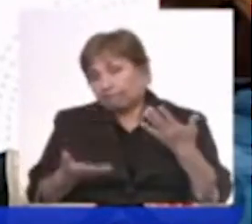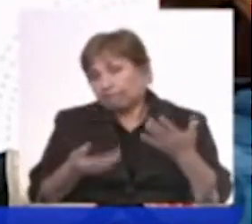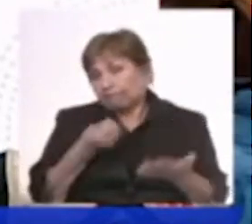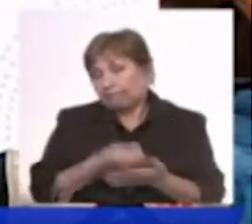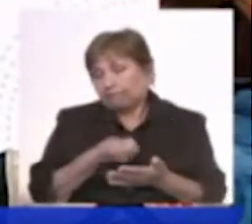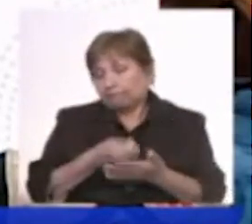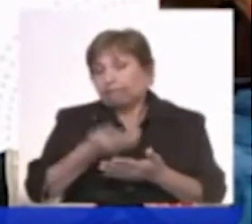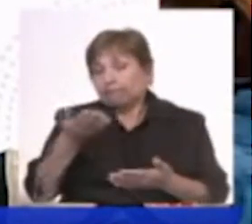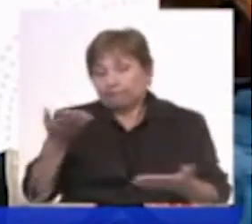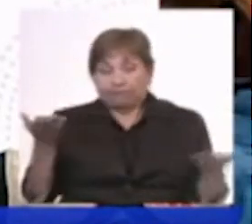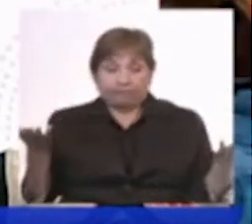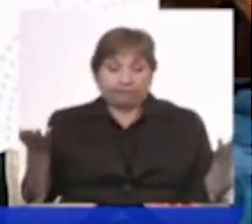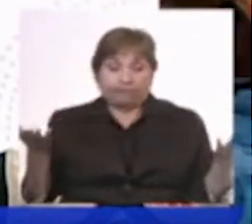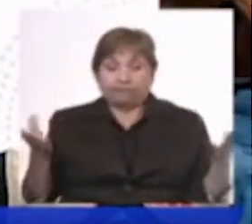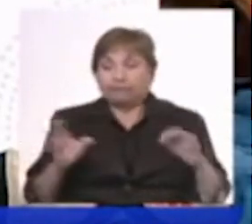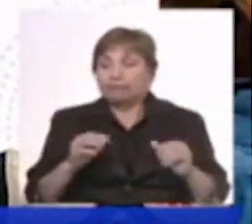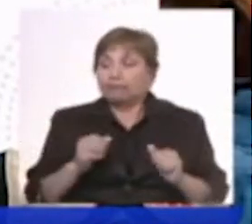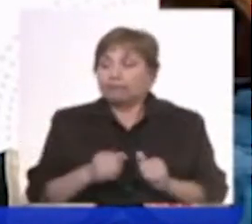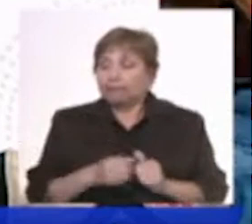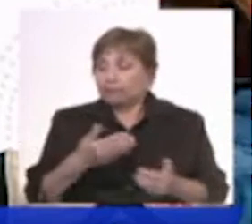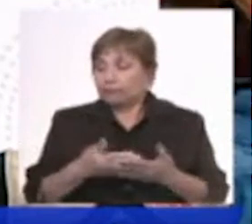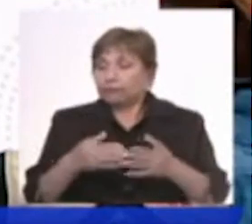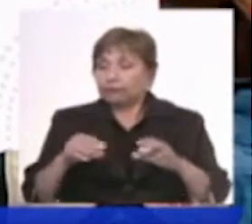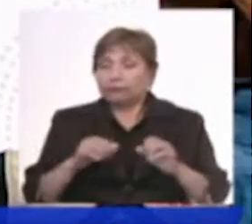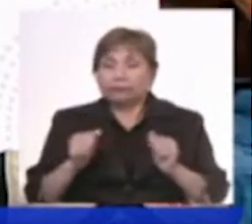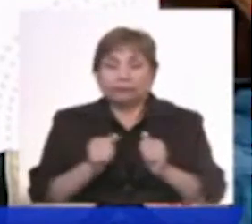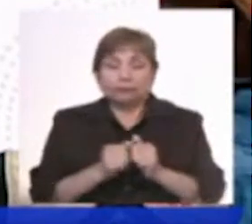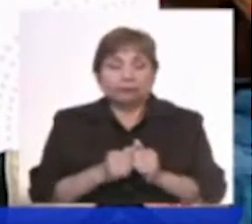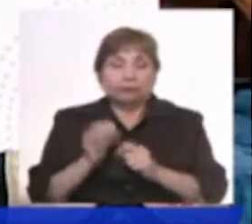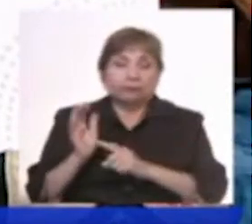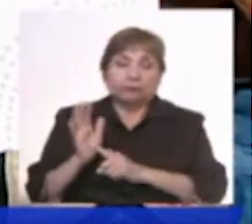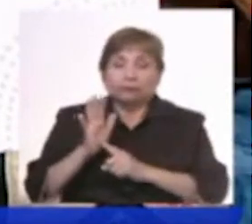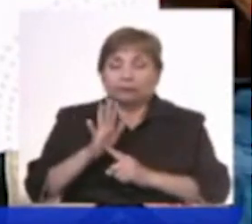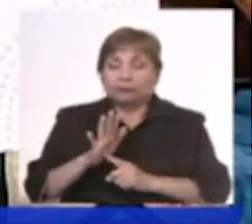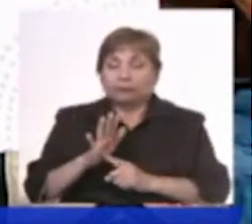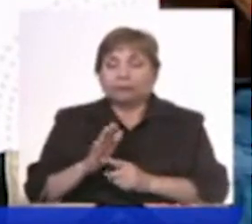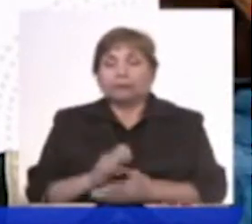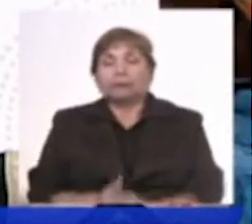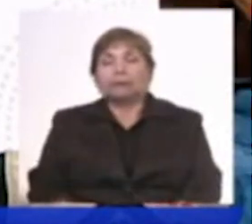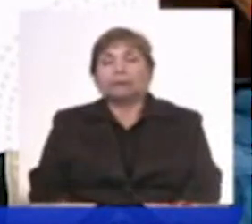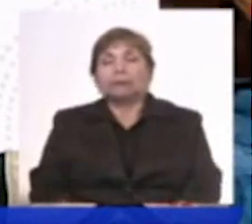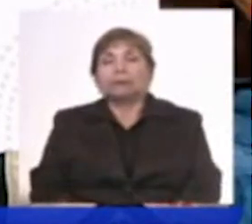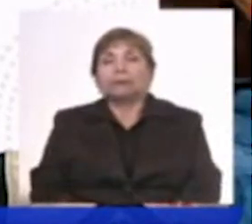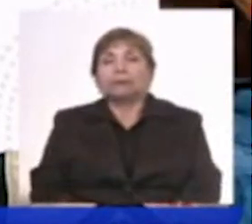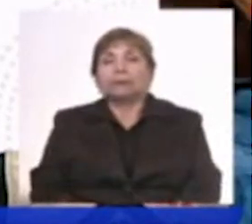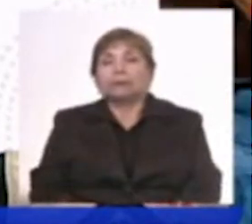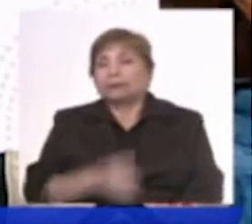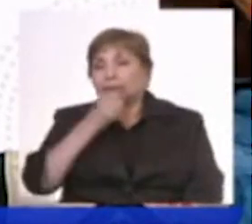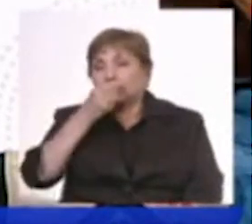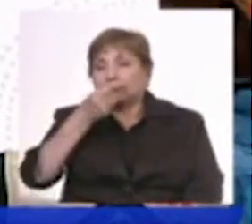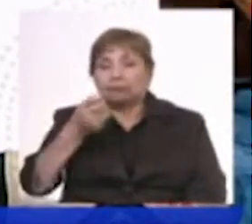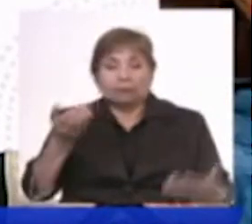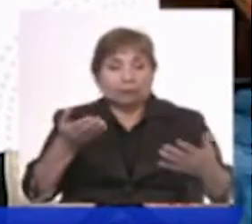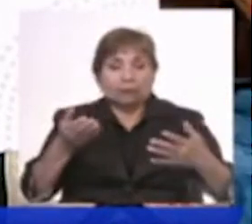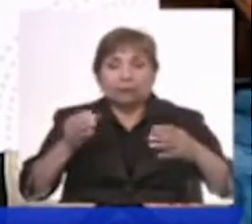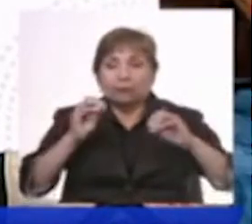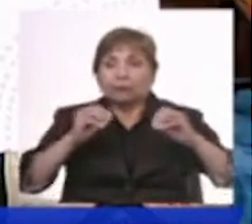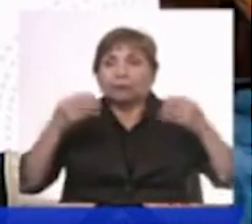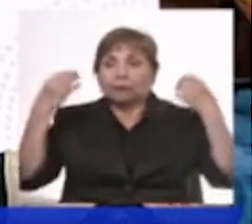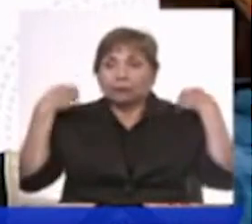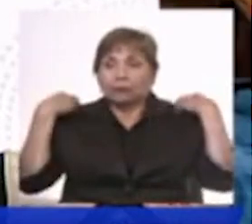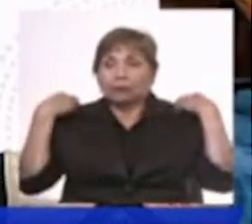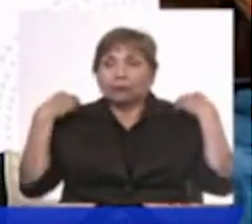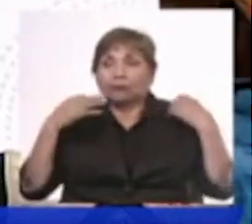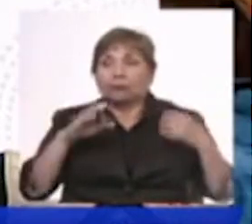compra realizada. Y el reportaje también nos muestra de que en el lugar, en el domicilio fiscal,